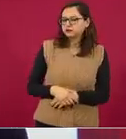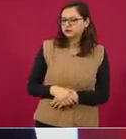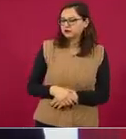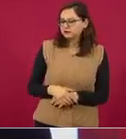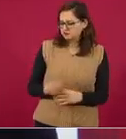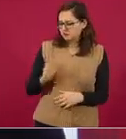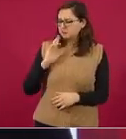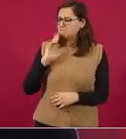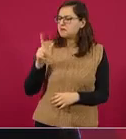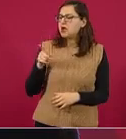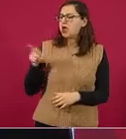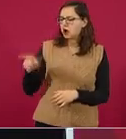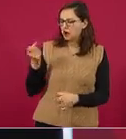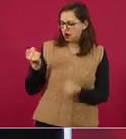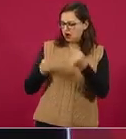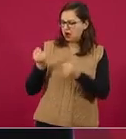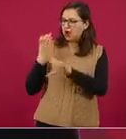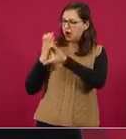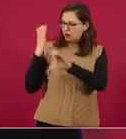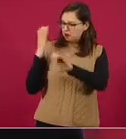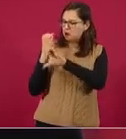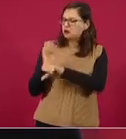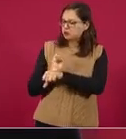¿Por qué no se mueve en camión?